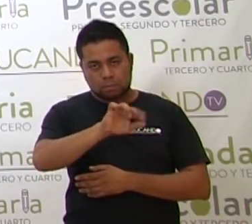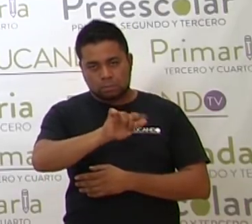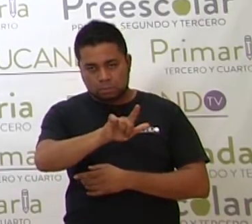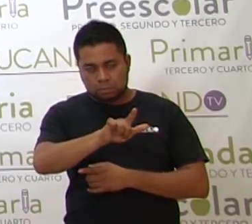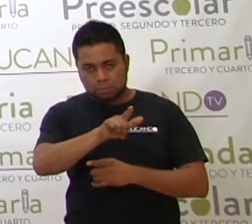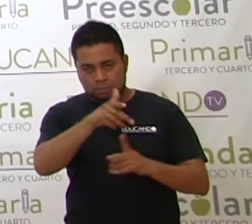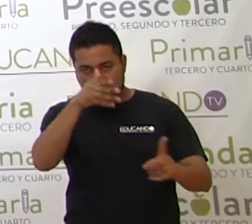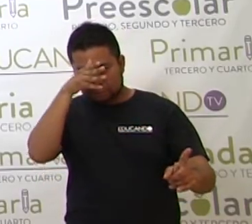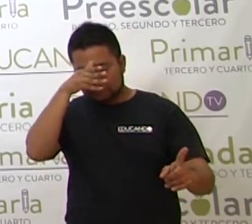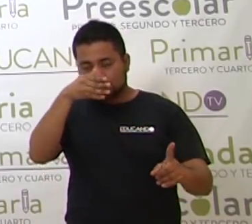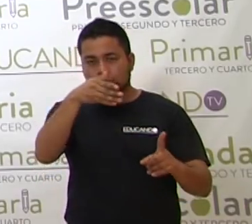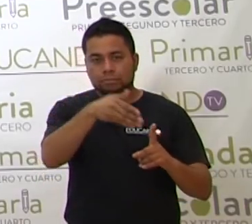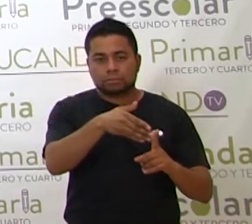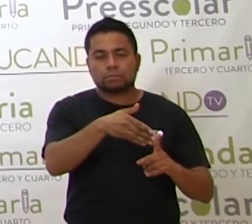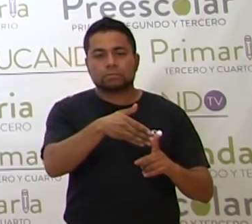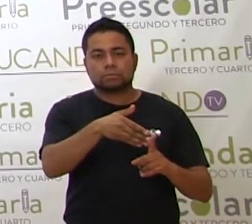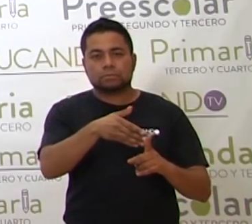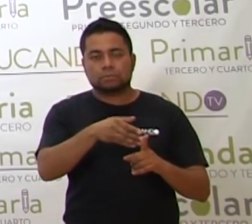¿Objetiva?